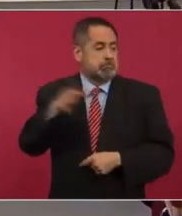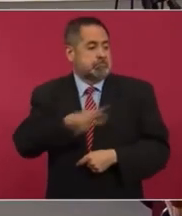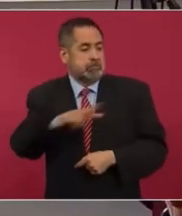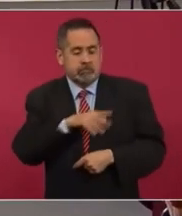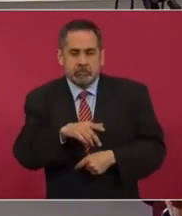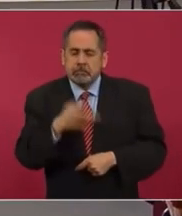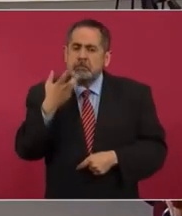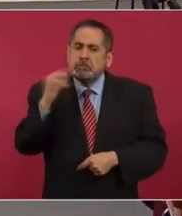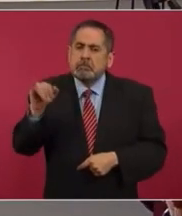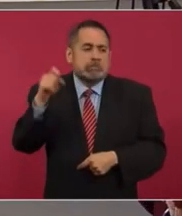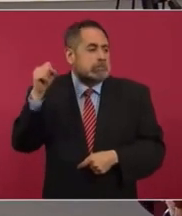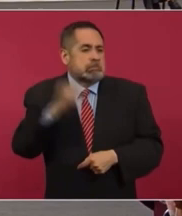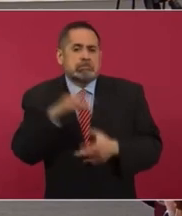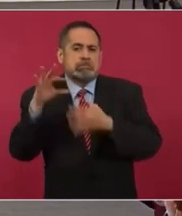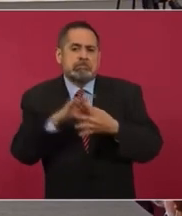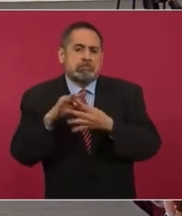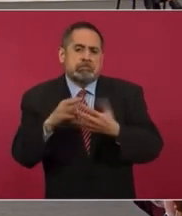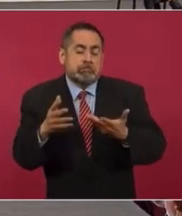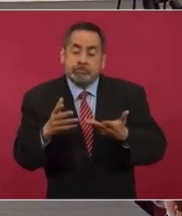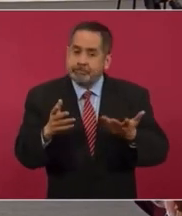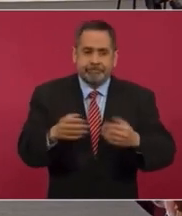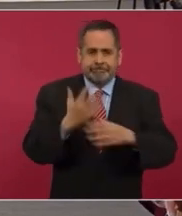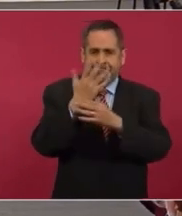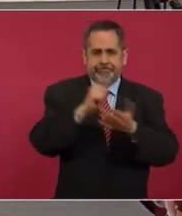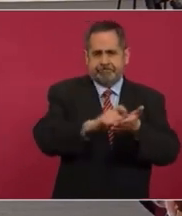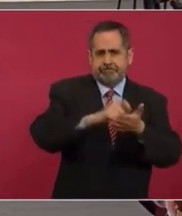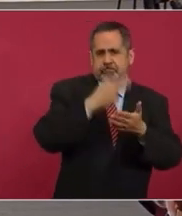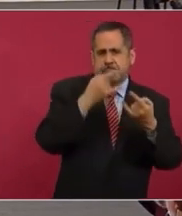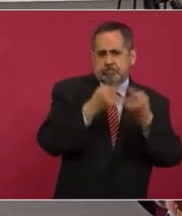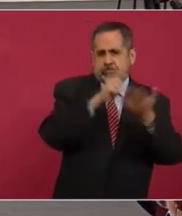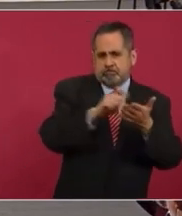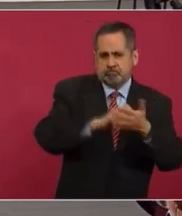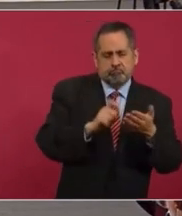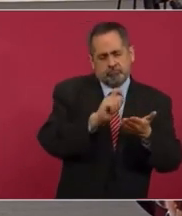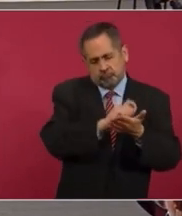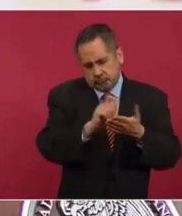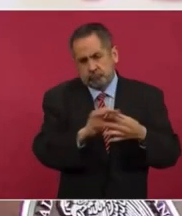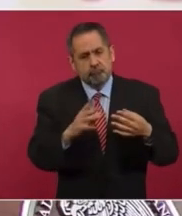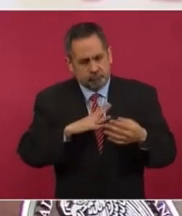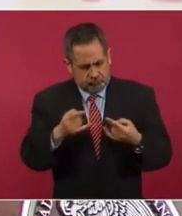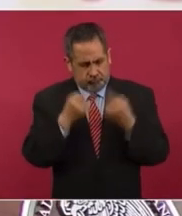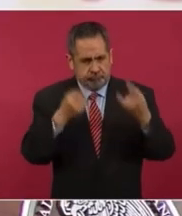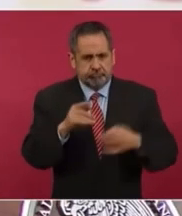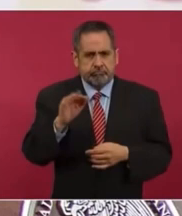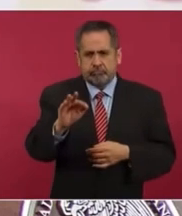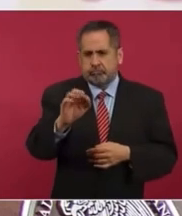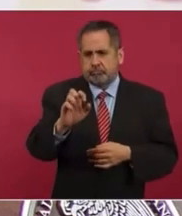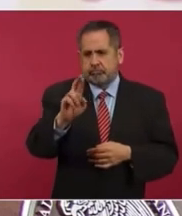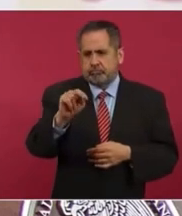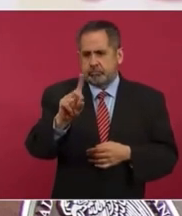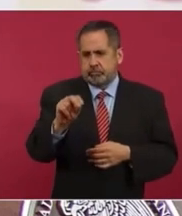Oh. Esto lo sostiene un historiador, novelista, Fernando del